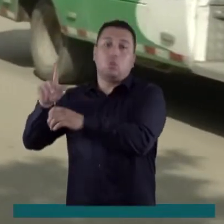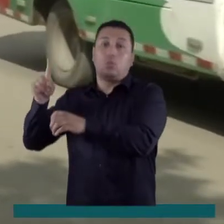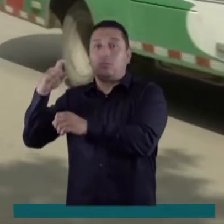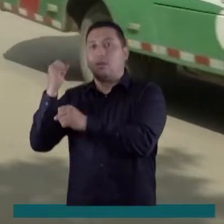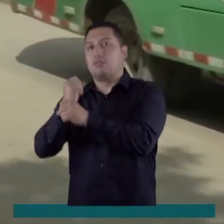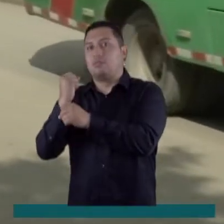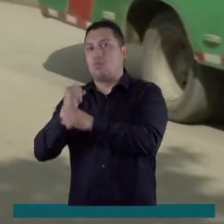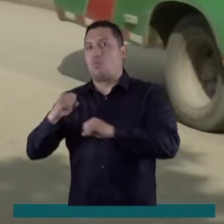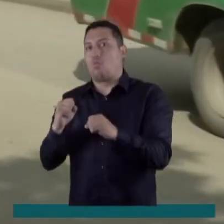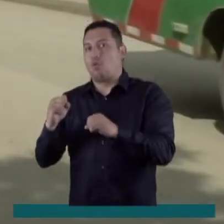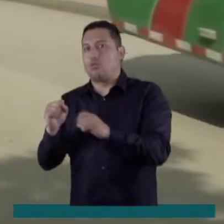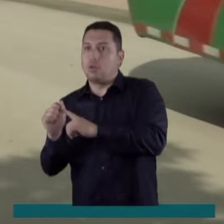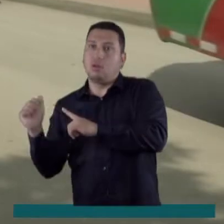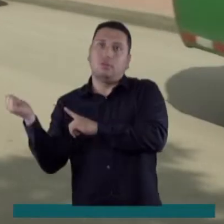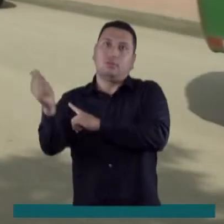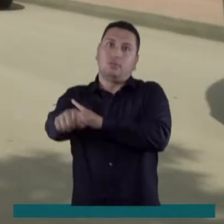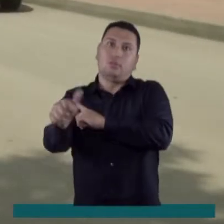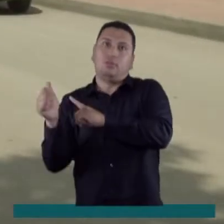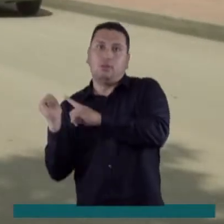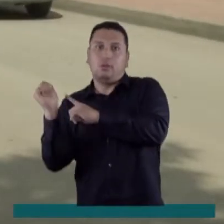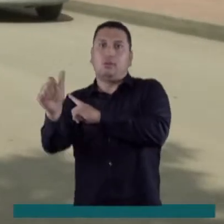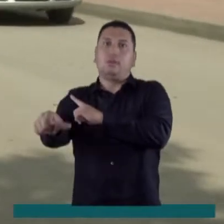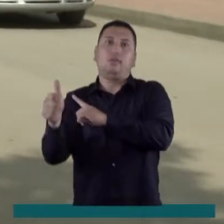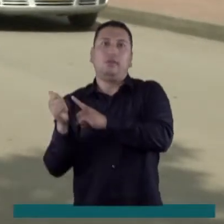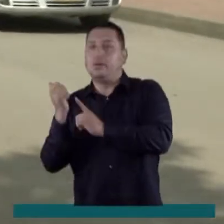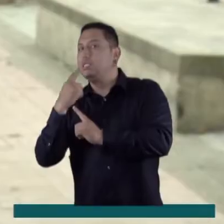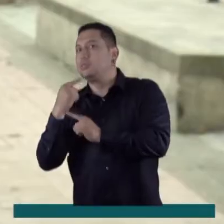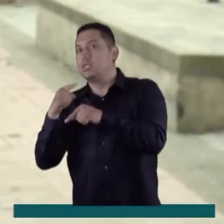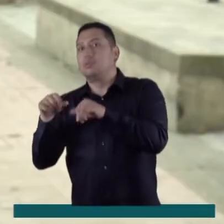mayoría de ellos trabajan en Bogotá y viven en el municipio.